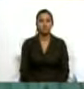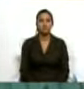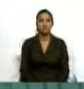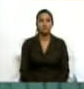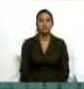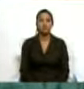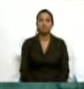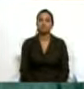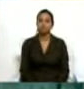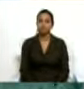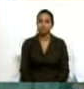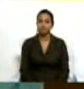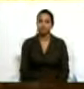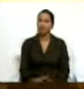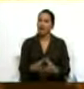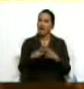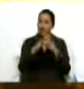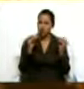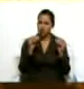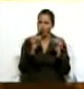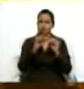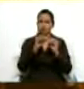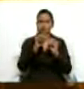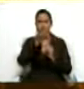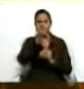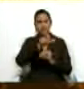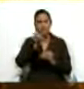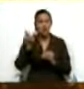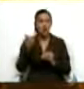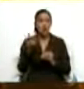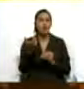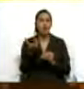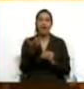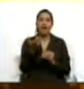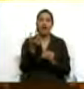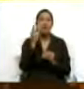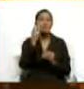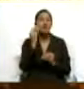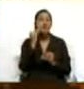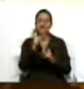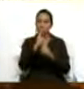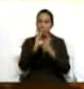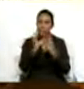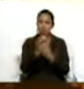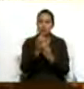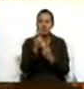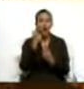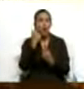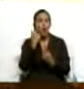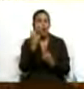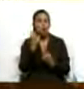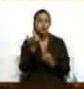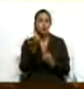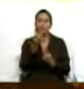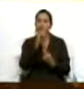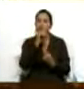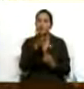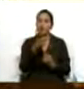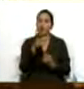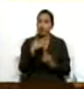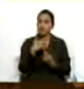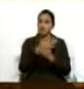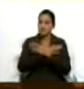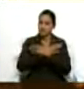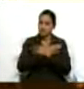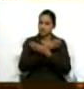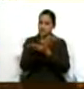Bueno, a todos los cultores y cultoras, va mi felicitación, mi saludo y